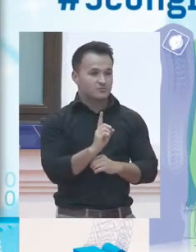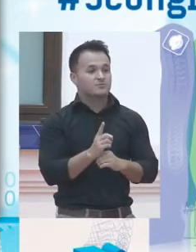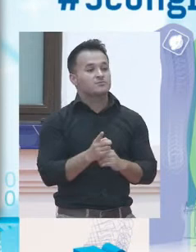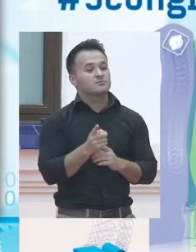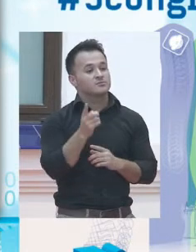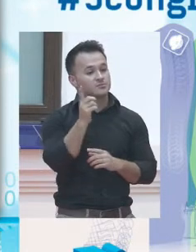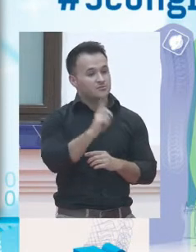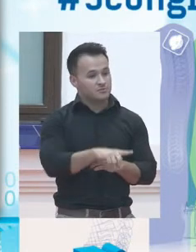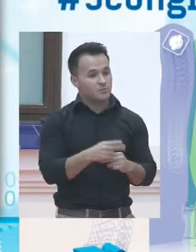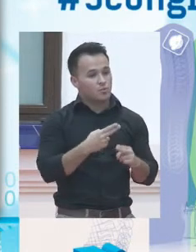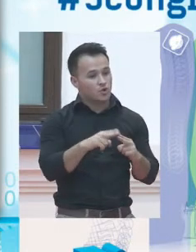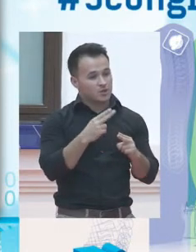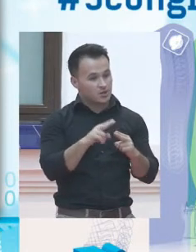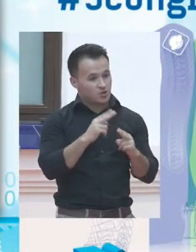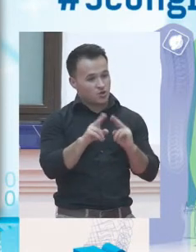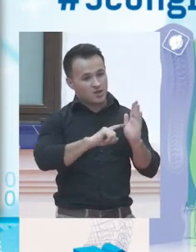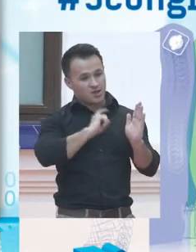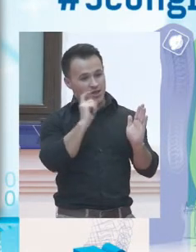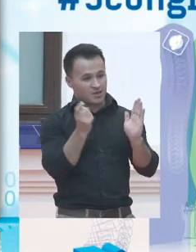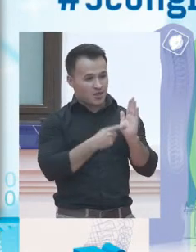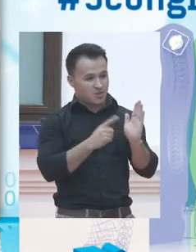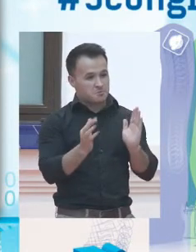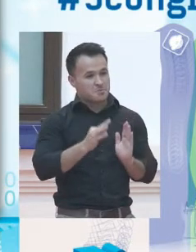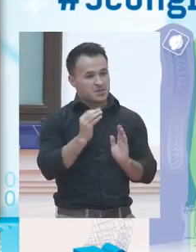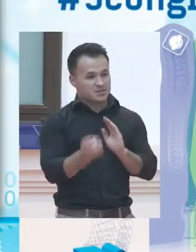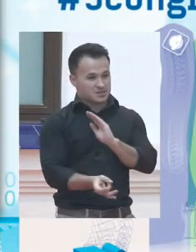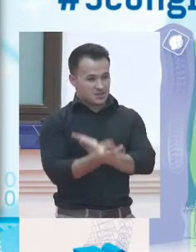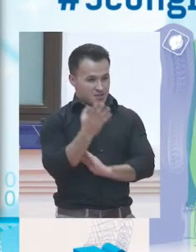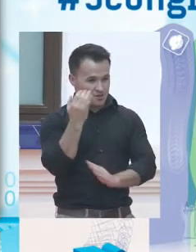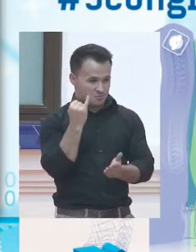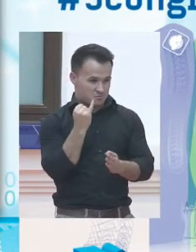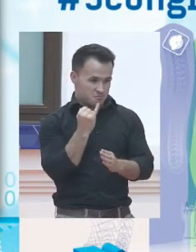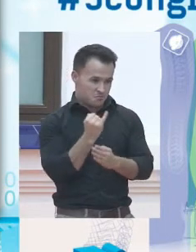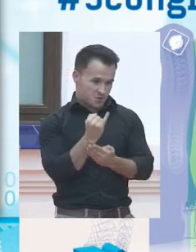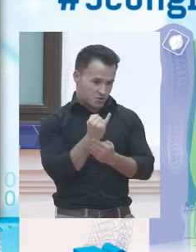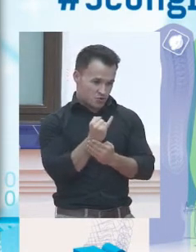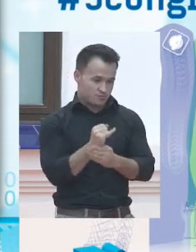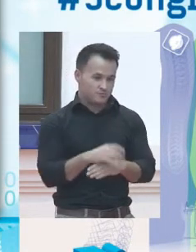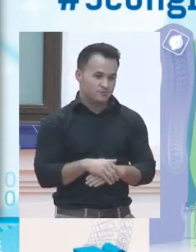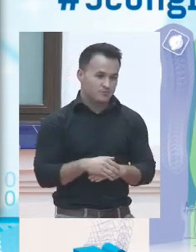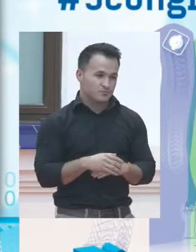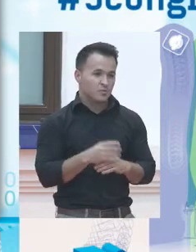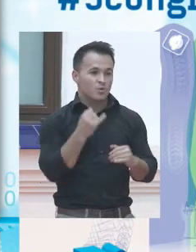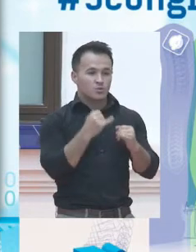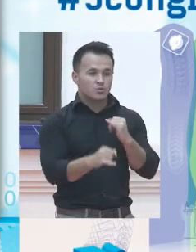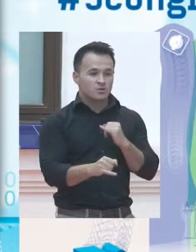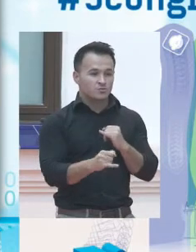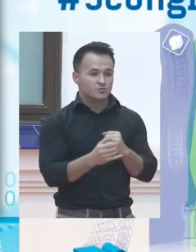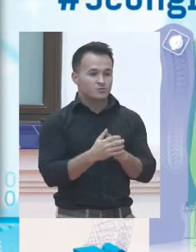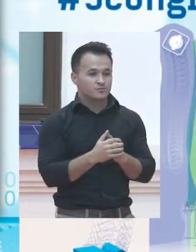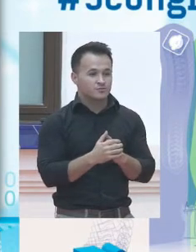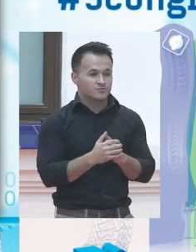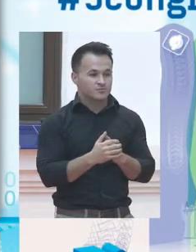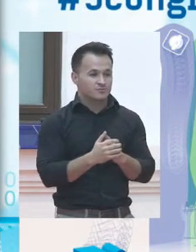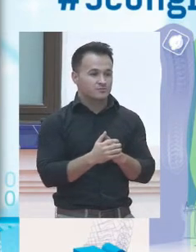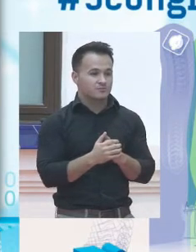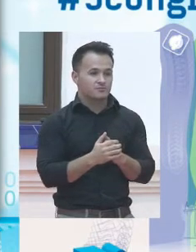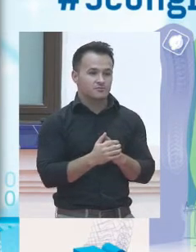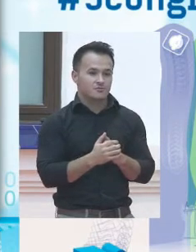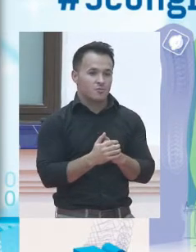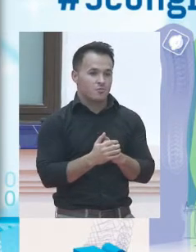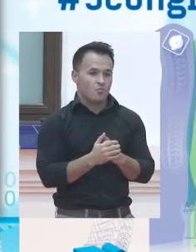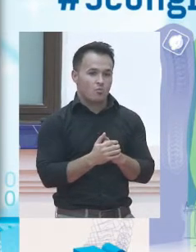políticas como de legislación, y la creación de pilotos transfronterizos en Europa. Y por último, un entendimiento común de los casos de uso, un entendimiento común de